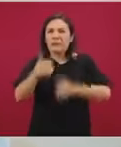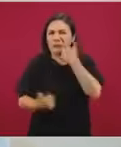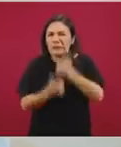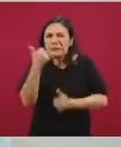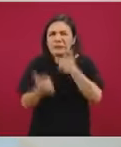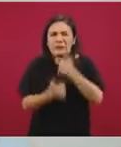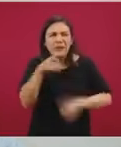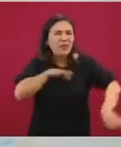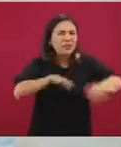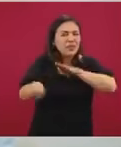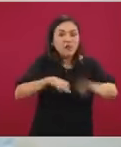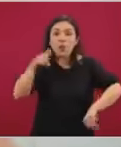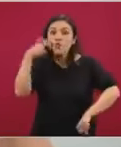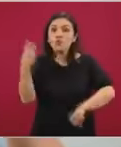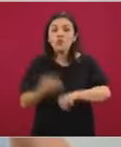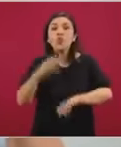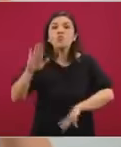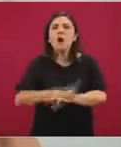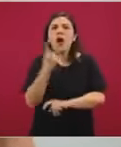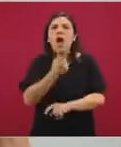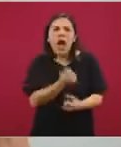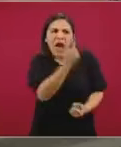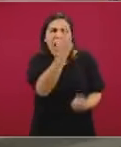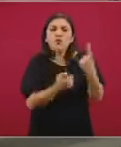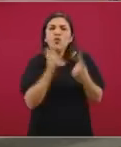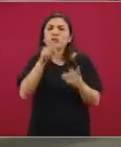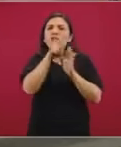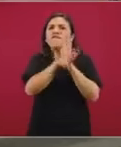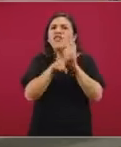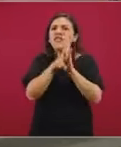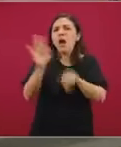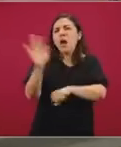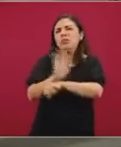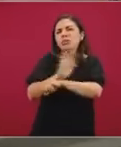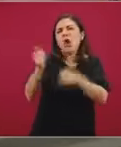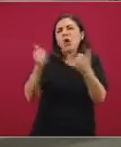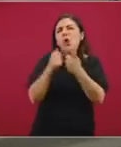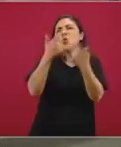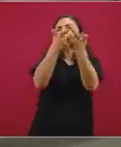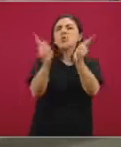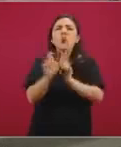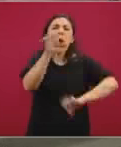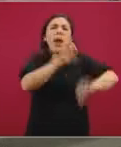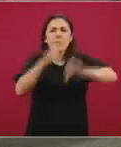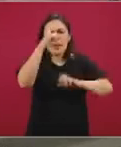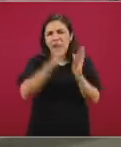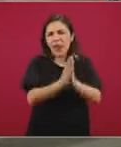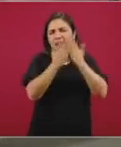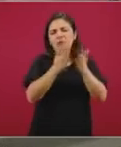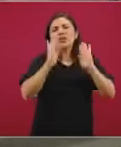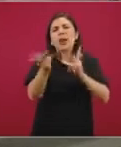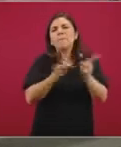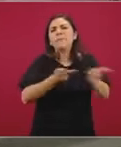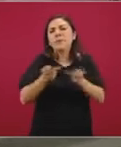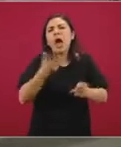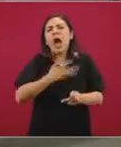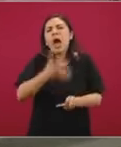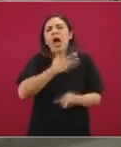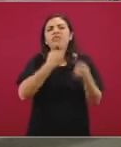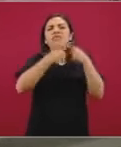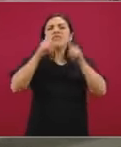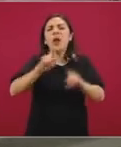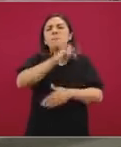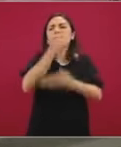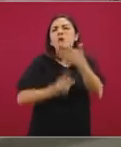maratoncísimo de trabajo, porque algunos son videos que nos mandaron ya las editoriales y que ya están preparados, porque va a haber diferentes barras